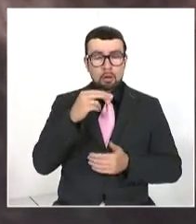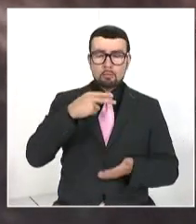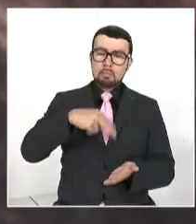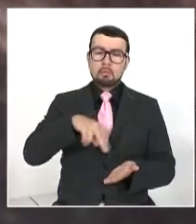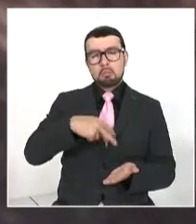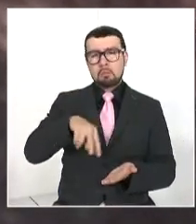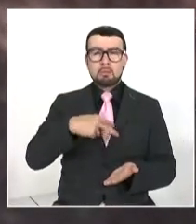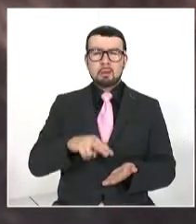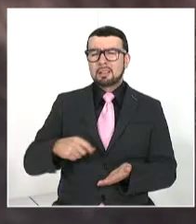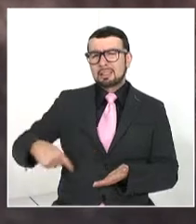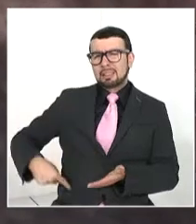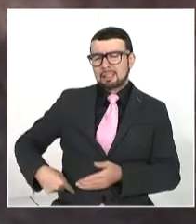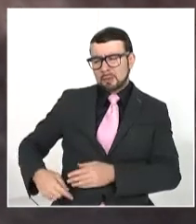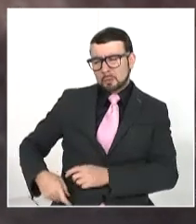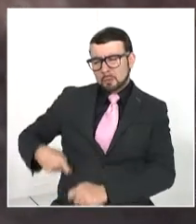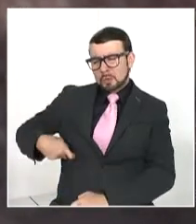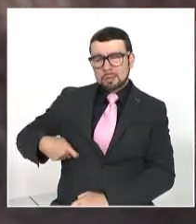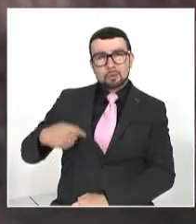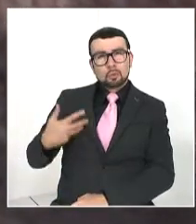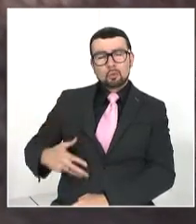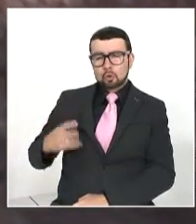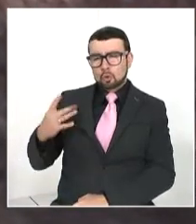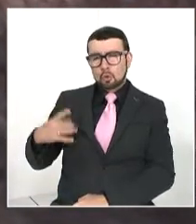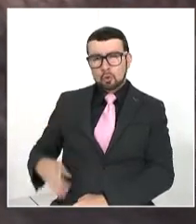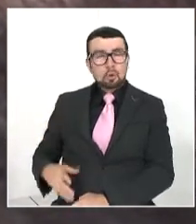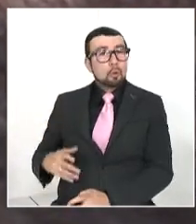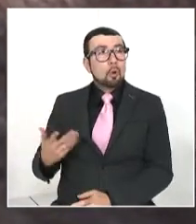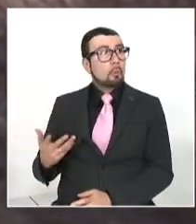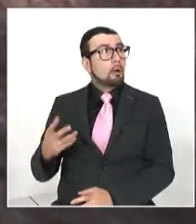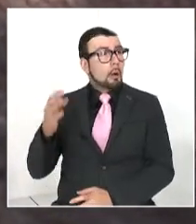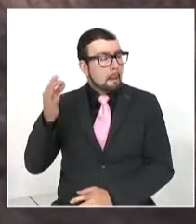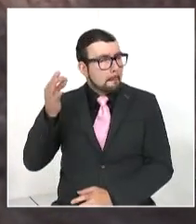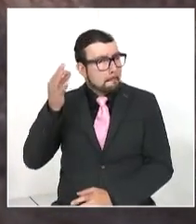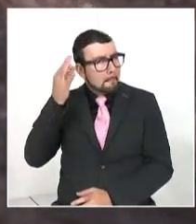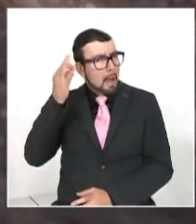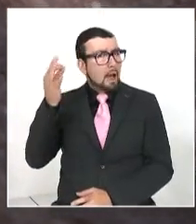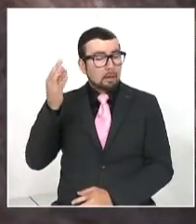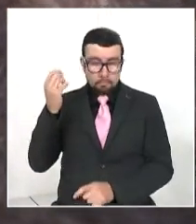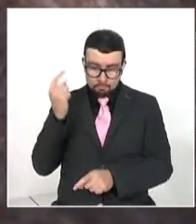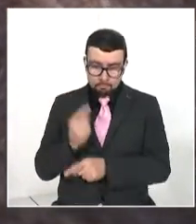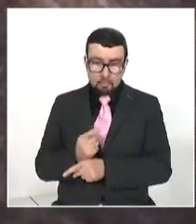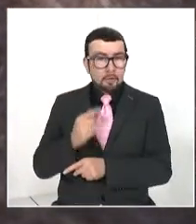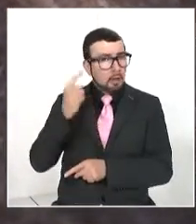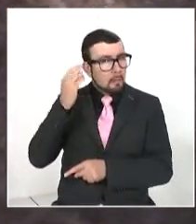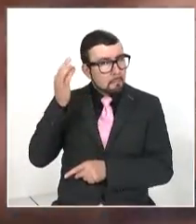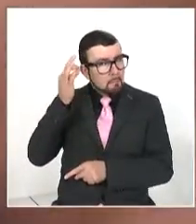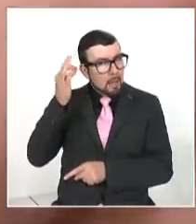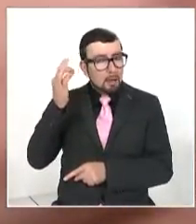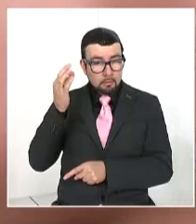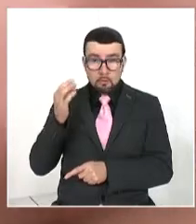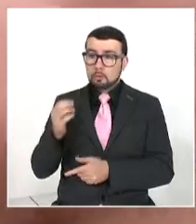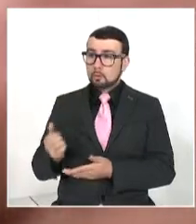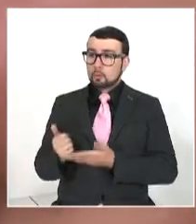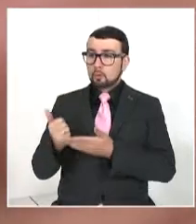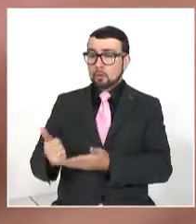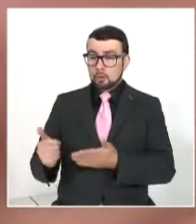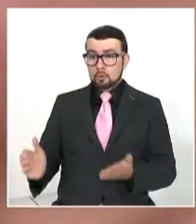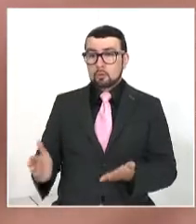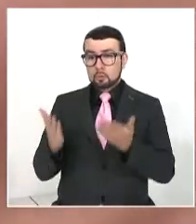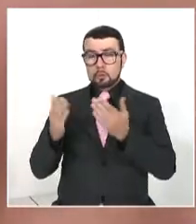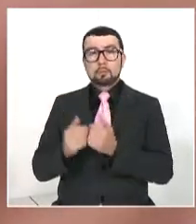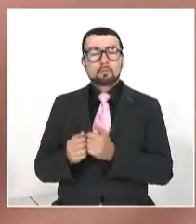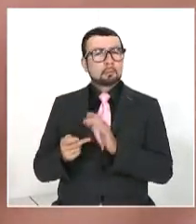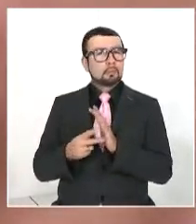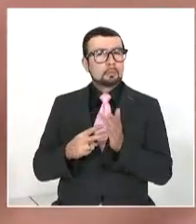ciático quemándole este puntico de acá, que es la representación del nervio ciático. Entonces lo que vamos es a puntos de